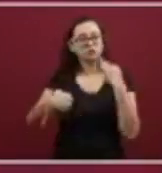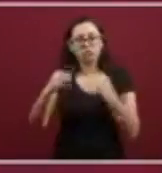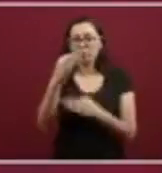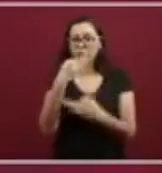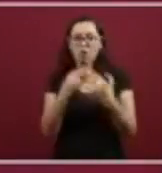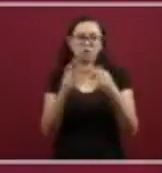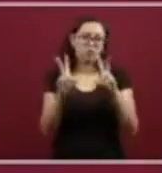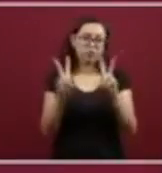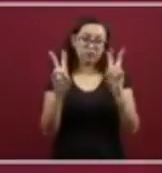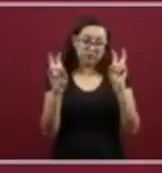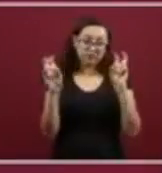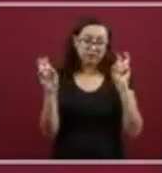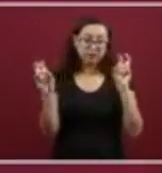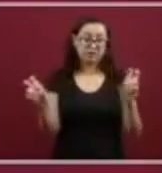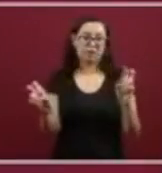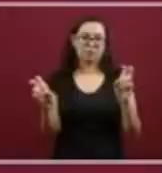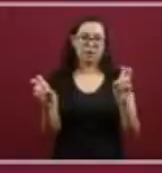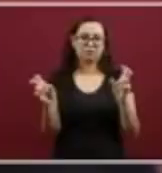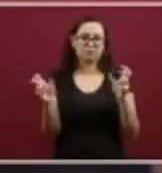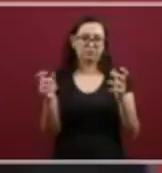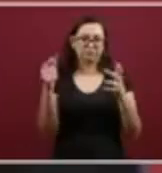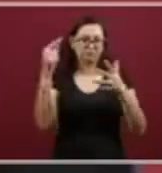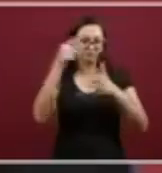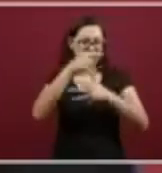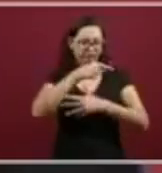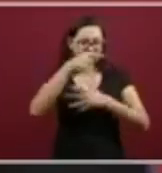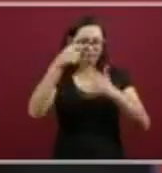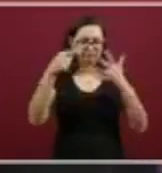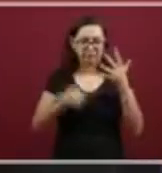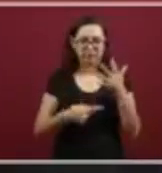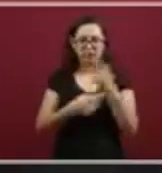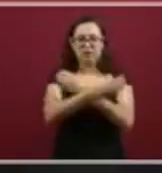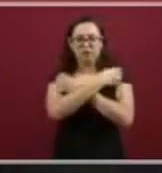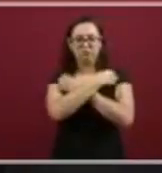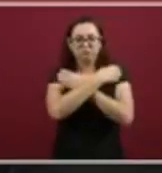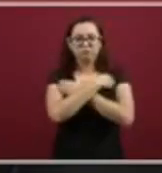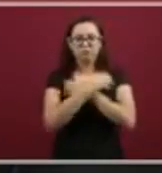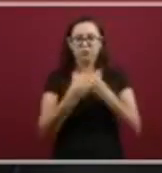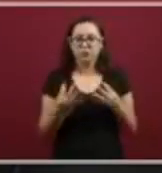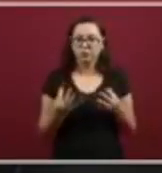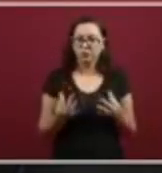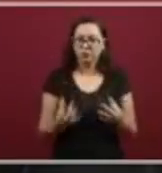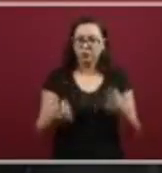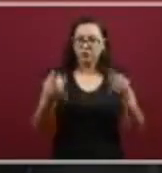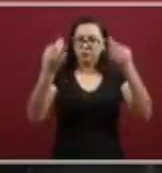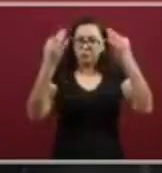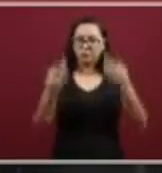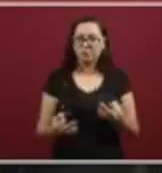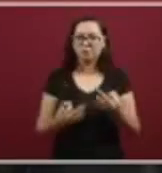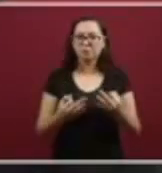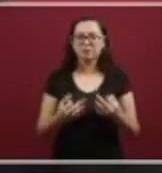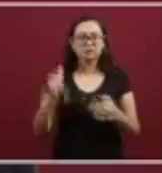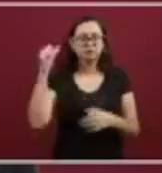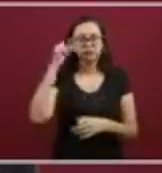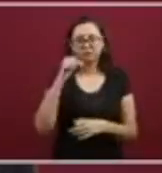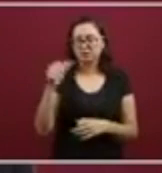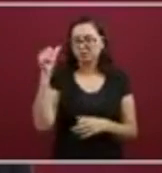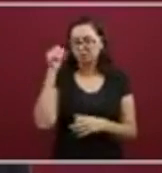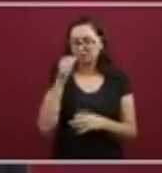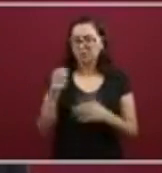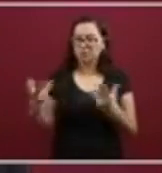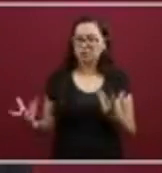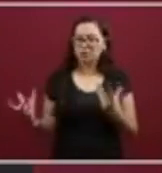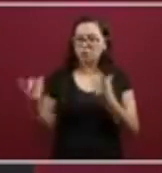mejorar la calidad de la educación se haga de común acuerdo con